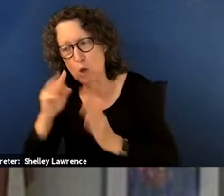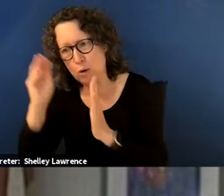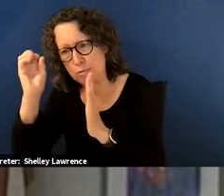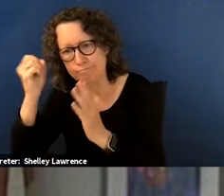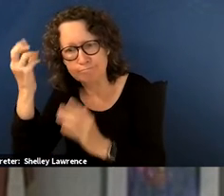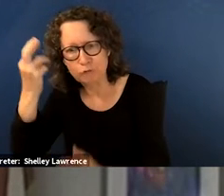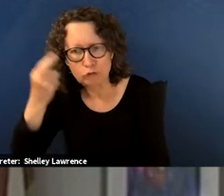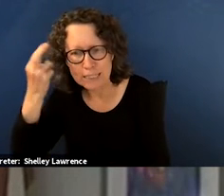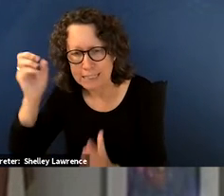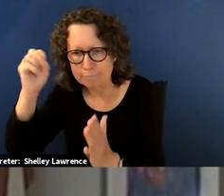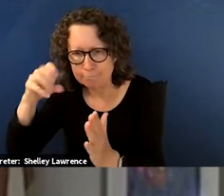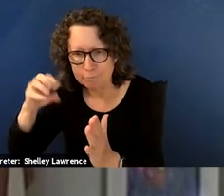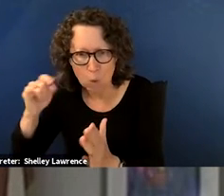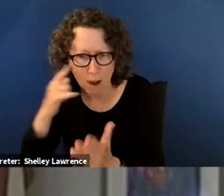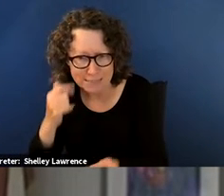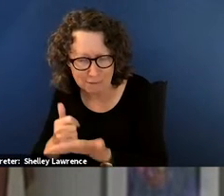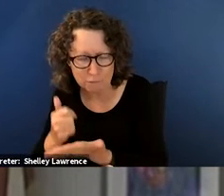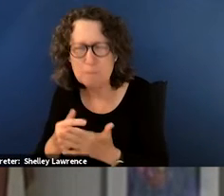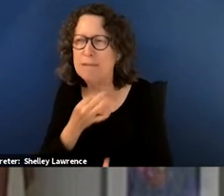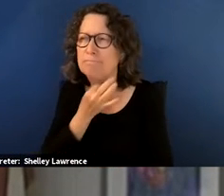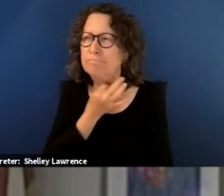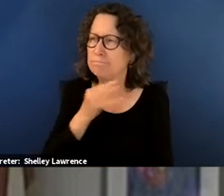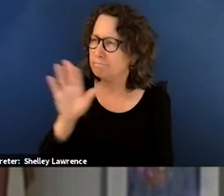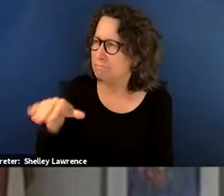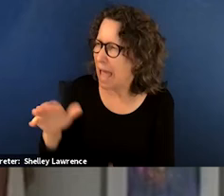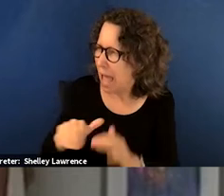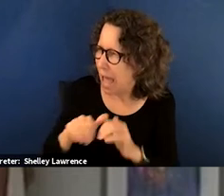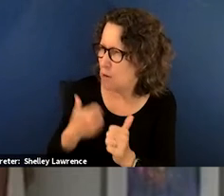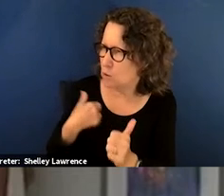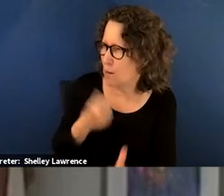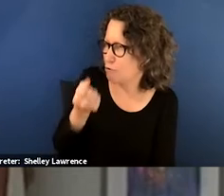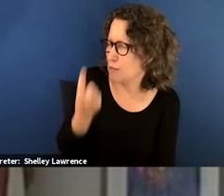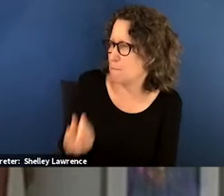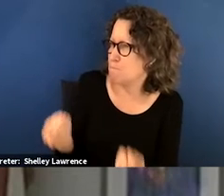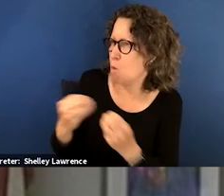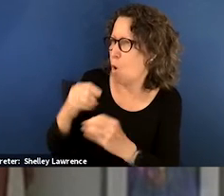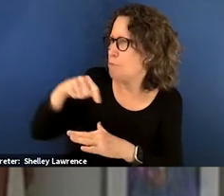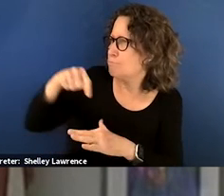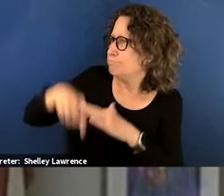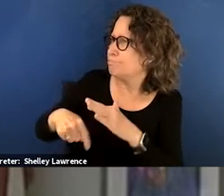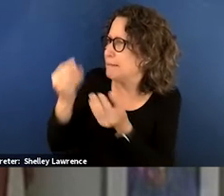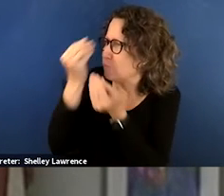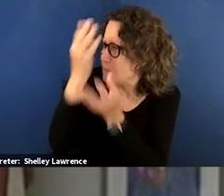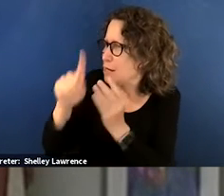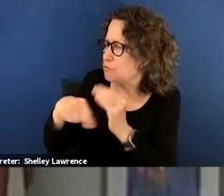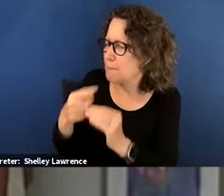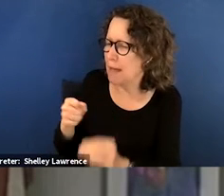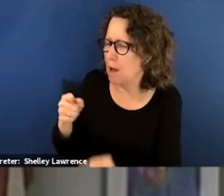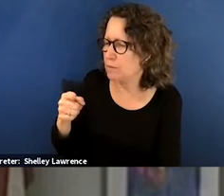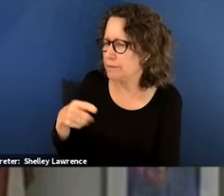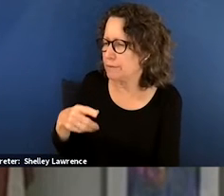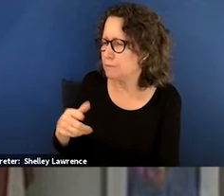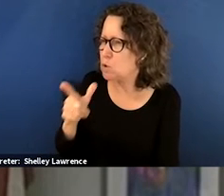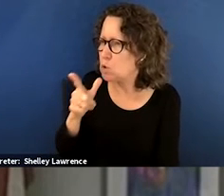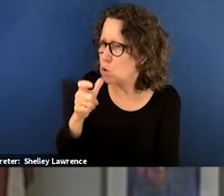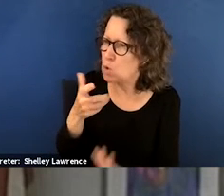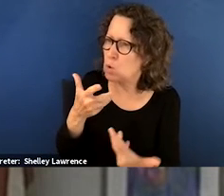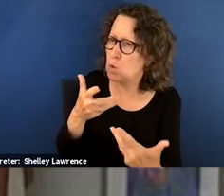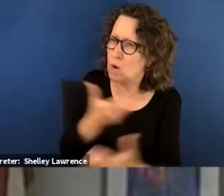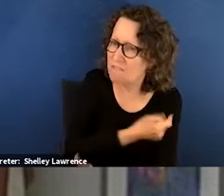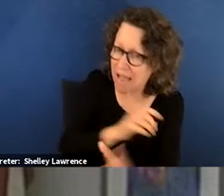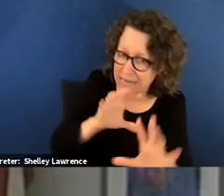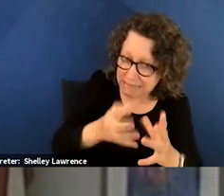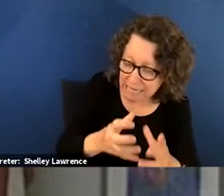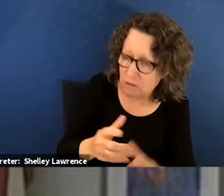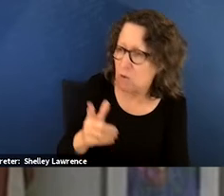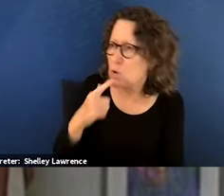agradezco que usted nos dio todas las razones por las cuales es útil saber, pero solamente quiero entender